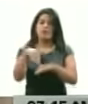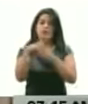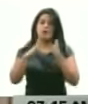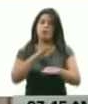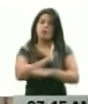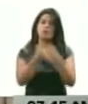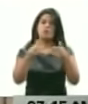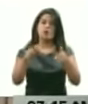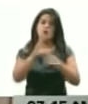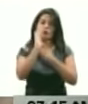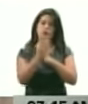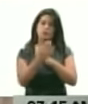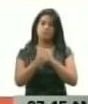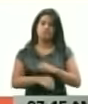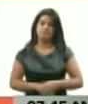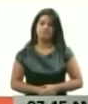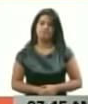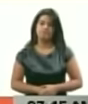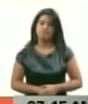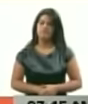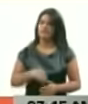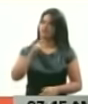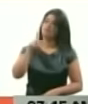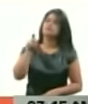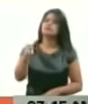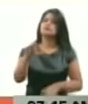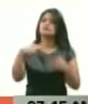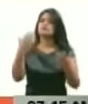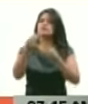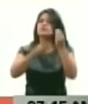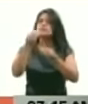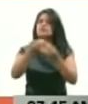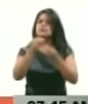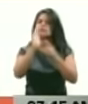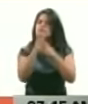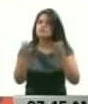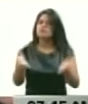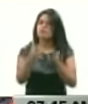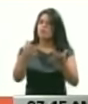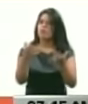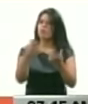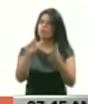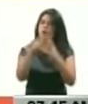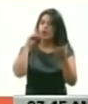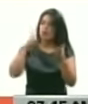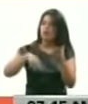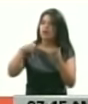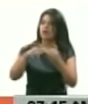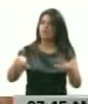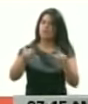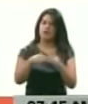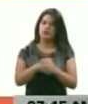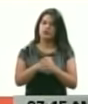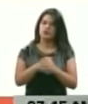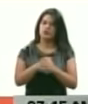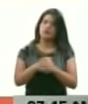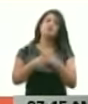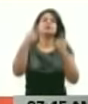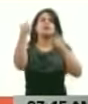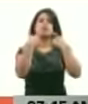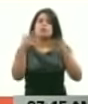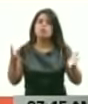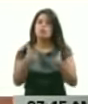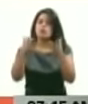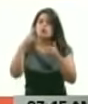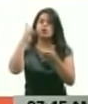para la Cultura que tiene que ver con el libro. ¿Y qué se está haciendo, Sadi, para promover la lectura precisamente de su espacio? Hablábamos de Hugo Chávez, que promovió un libro, sacaba un